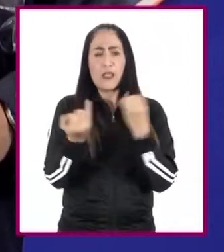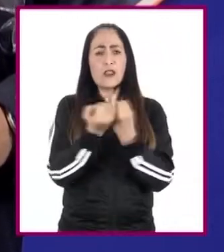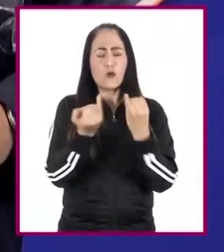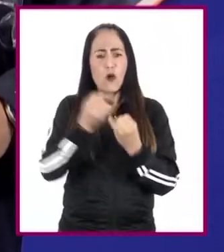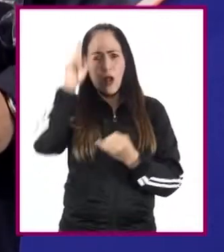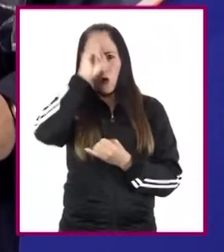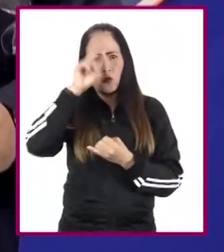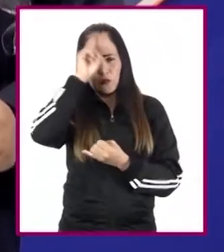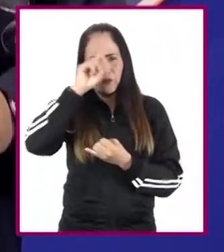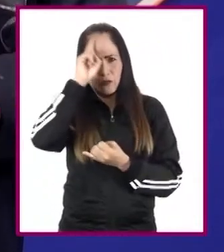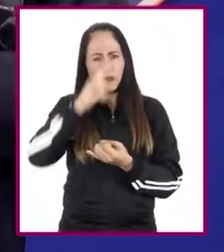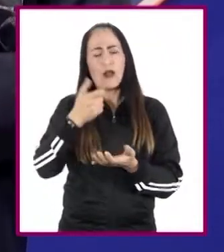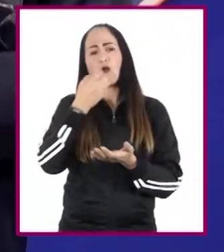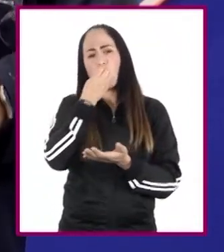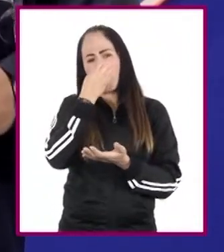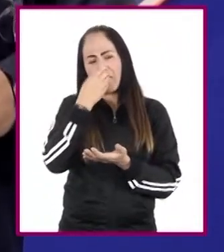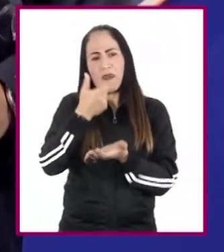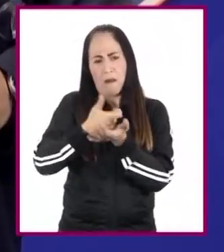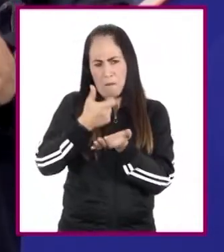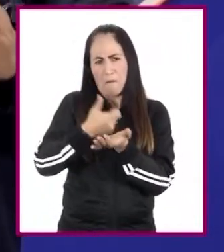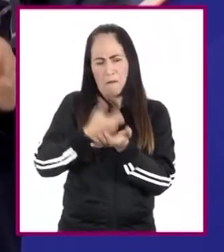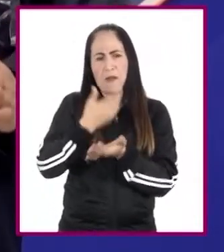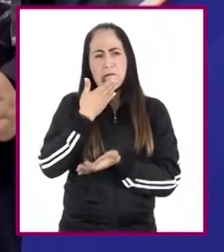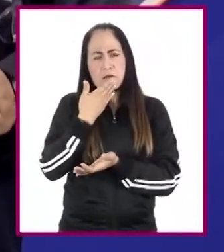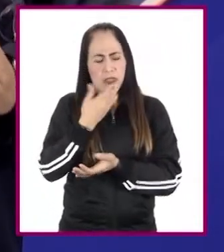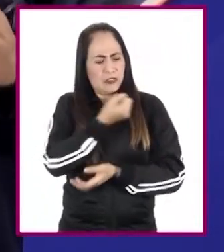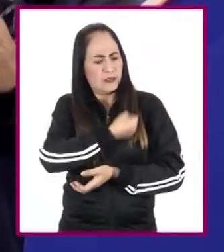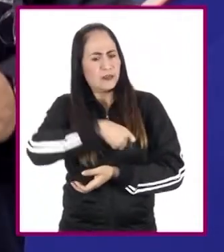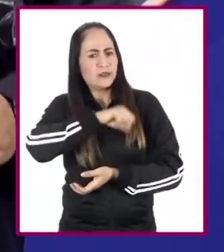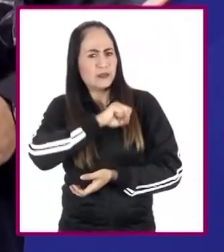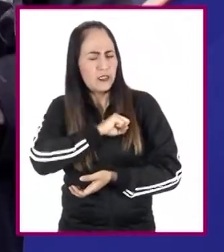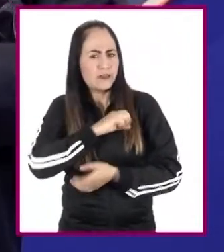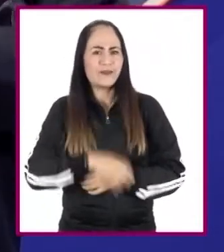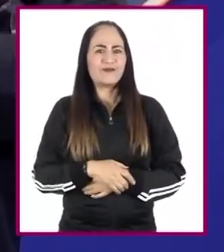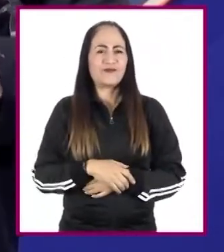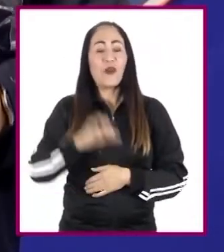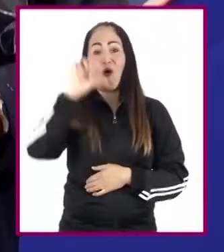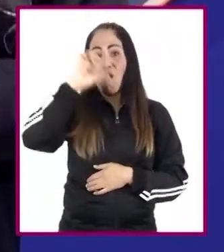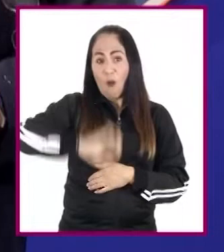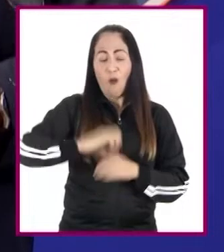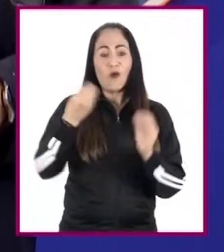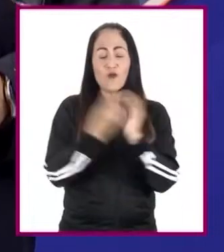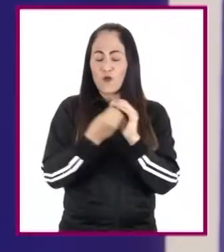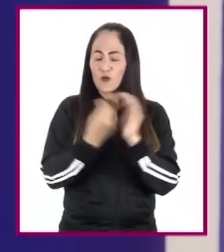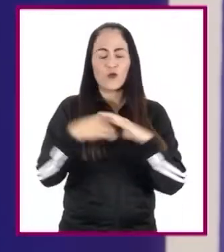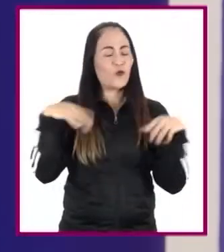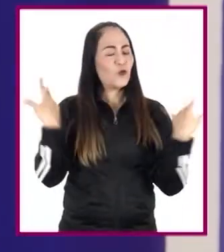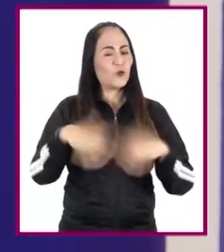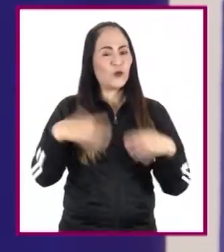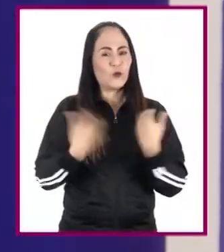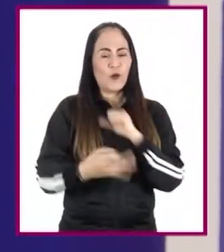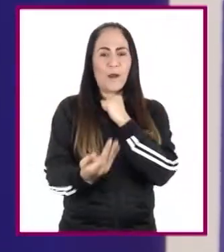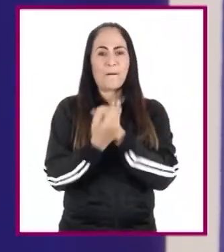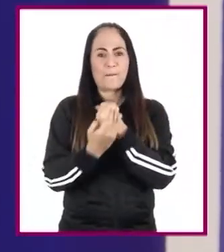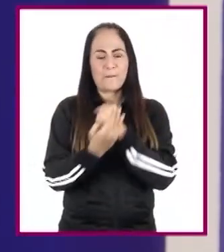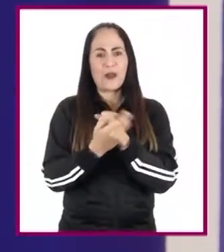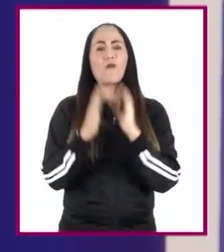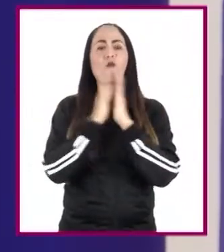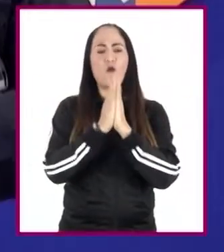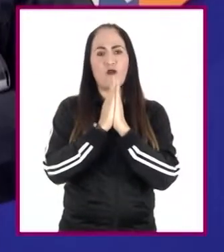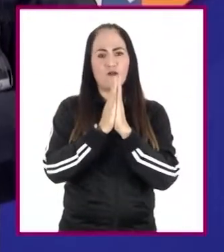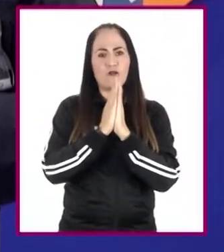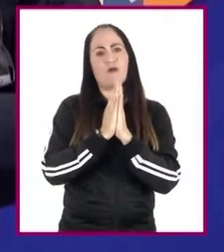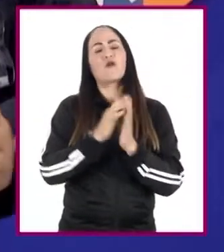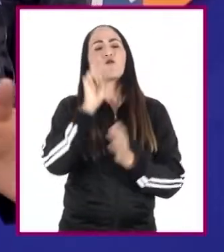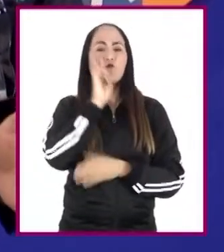comidas económicas y saludables. Por lo que pueden notar, esta sesión será muy provechosa. Registren, por favor,